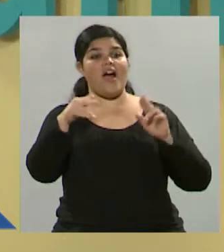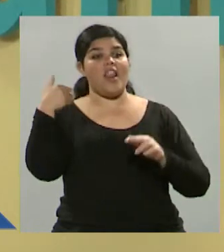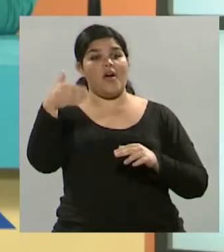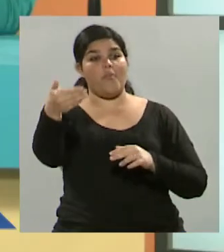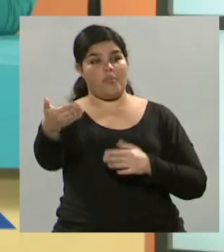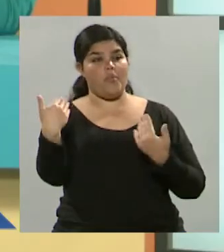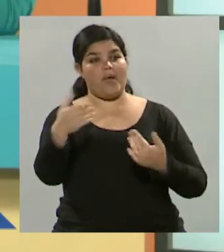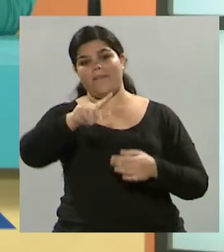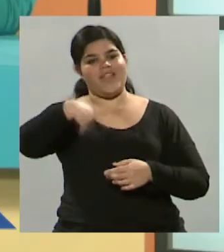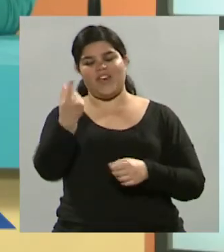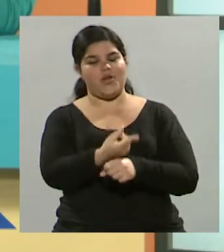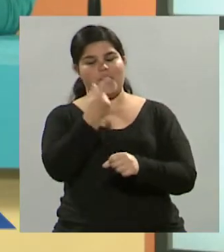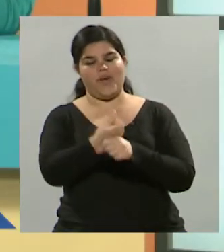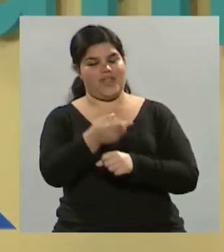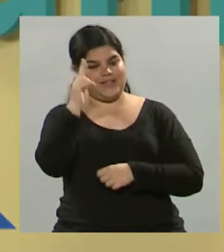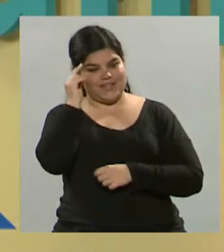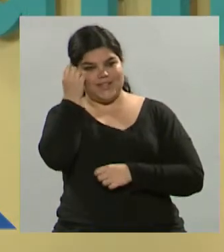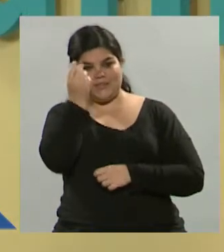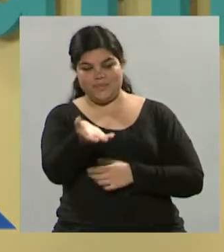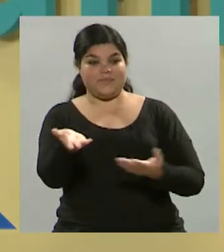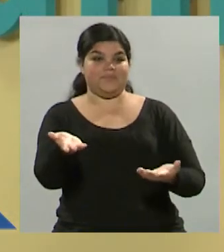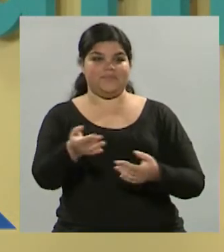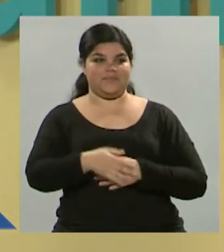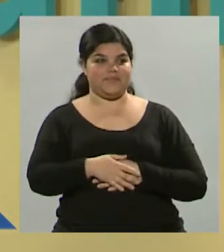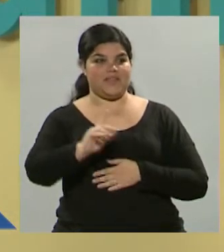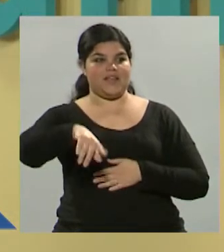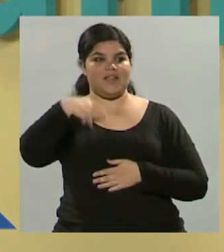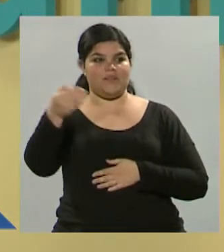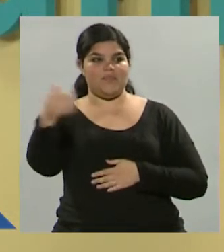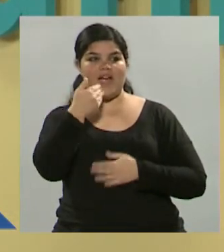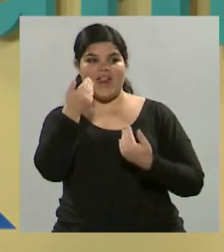Porque Buenísimo. mañana no puedo. Gracias Ya a les tiro vos. el dato. Y gracias por venir aquí a